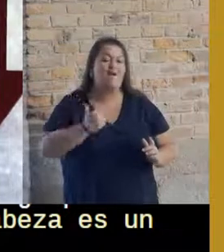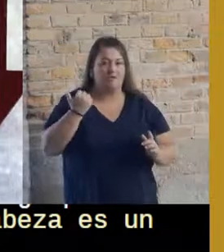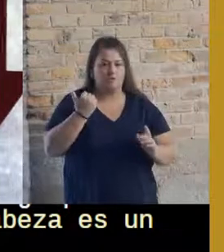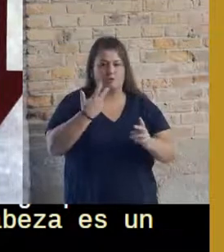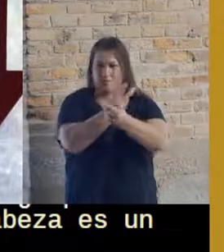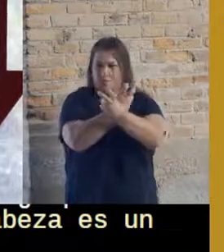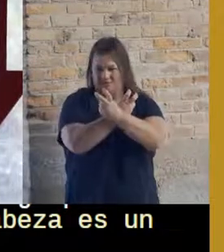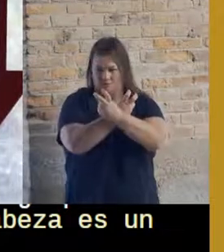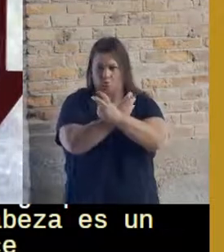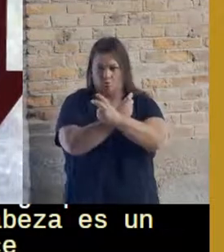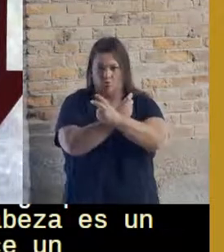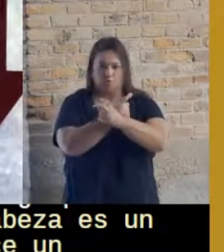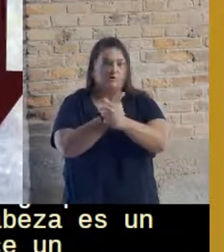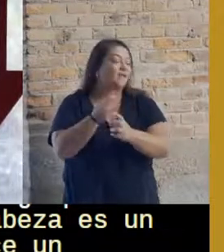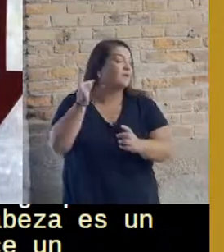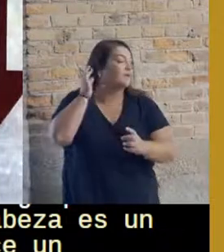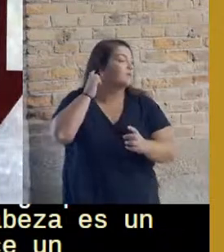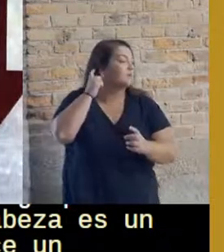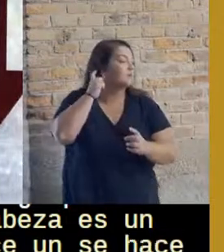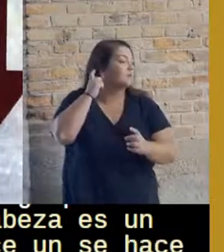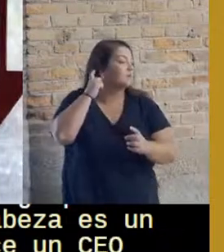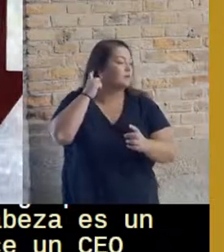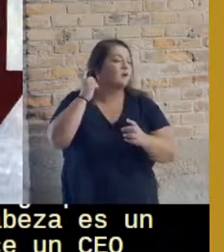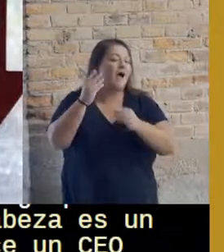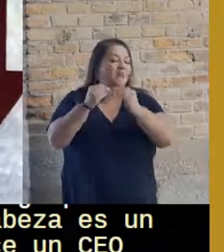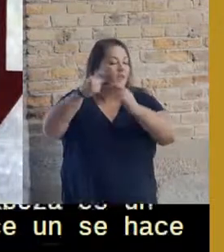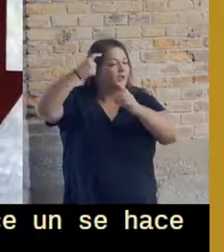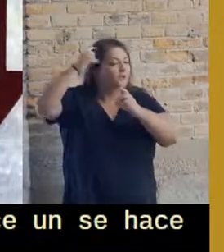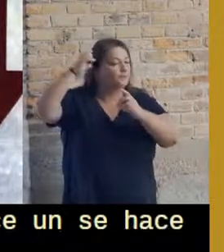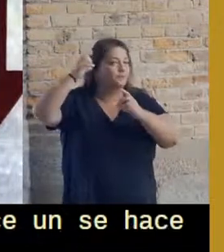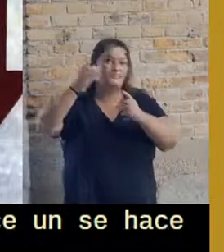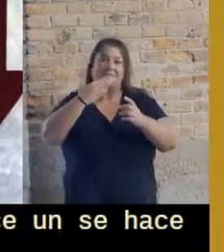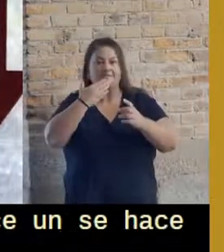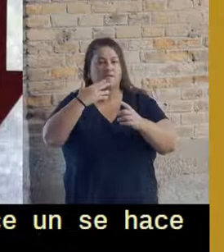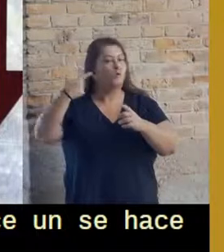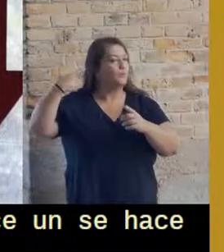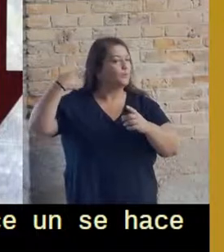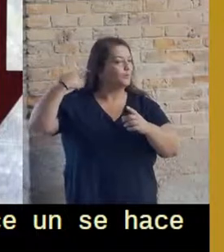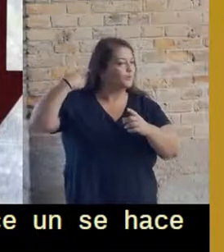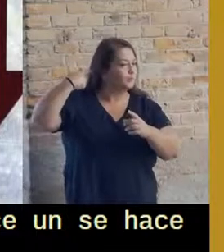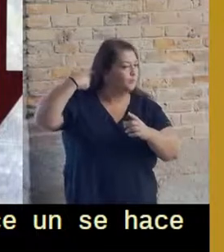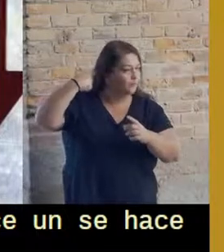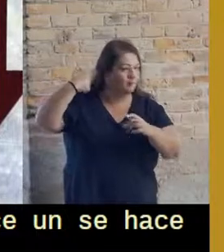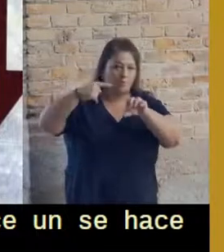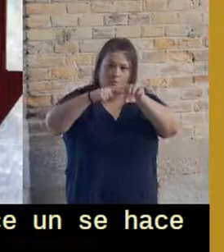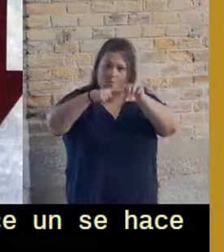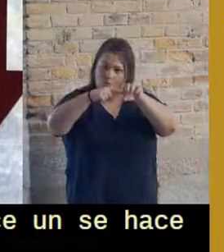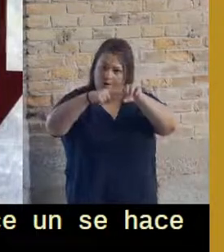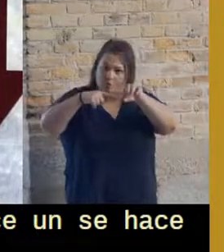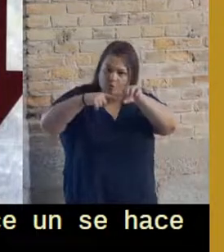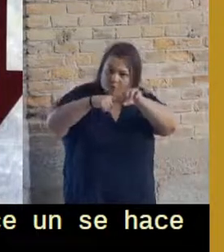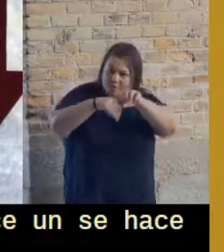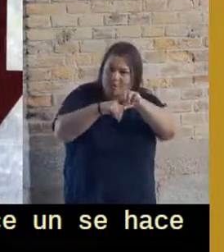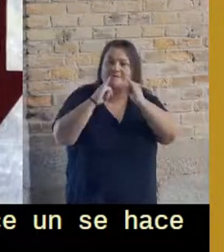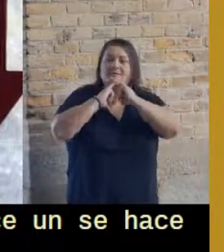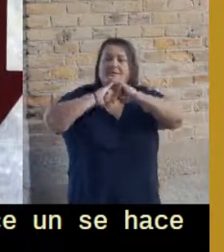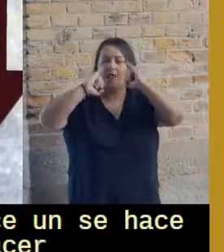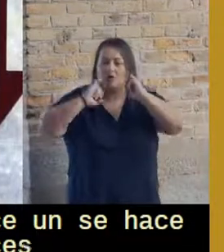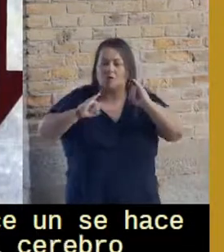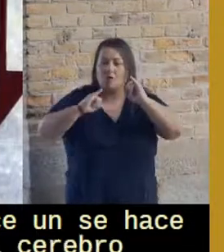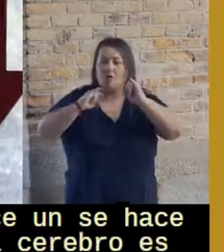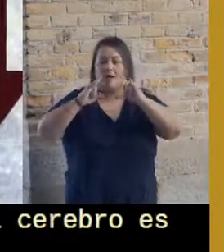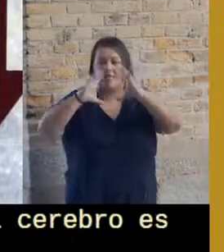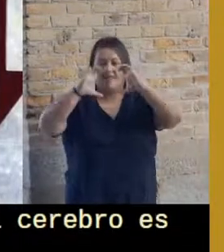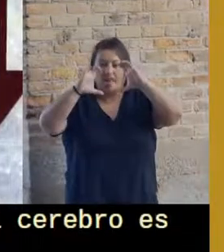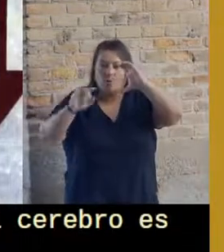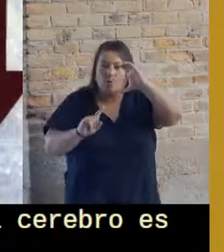entonces ahí se hace un se hace se perfora el hueso y se conecta unos electrodos cerebro es